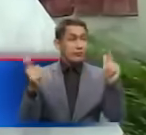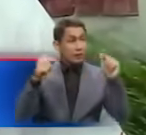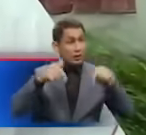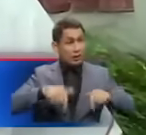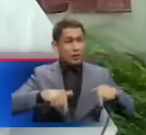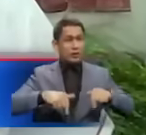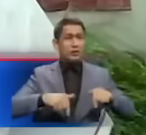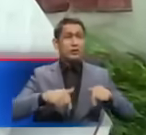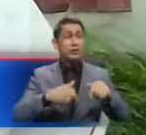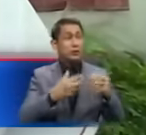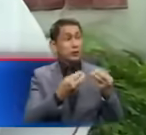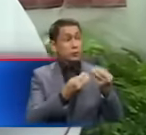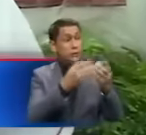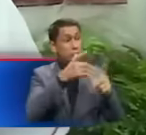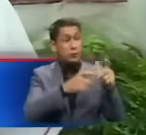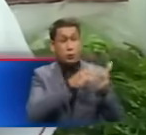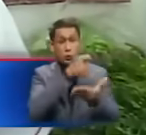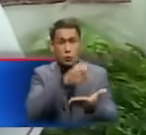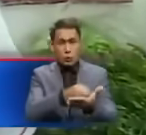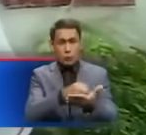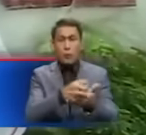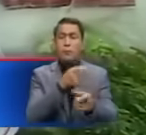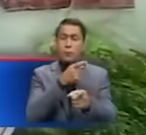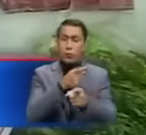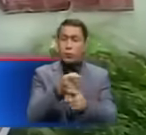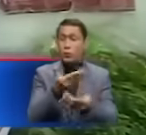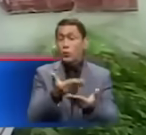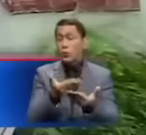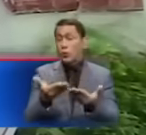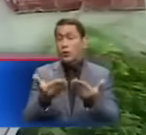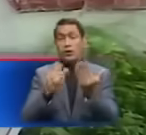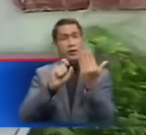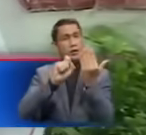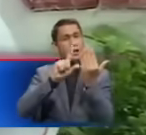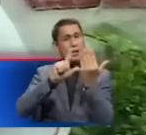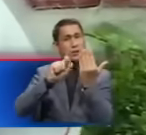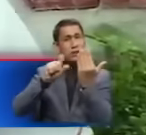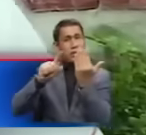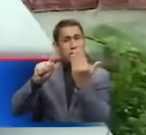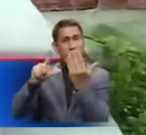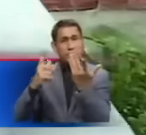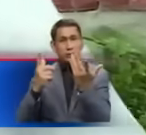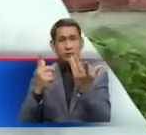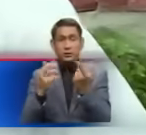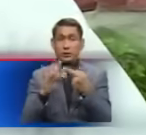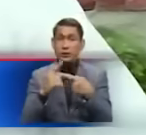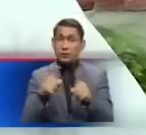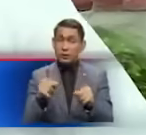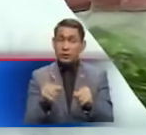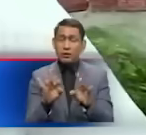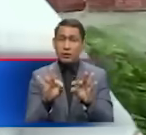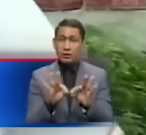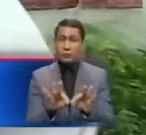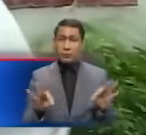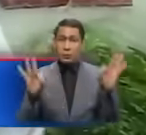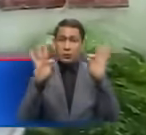demanda suben el precio. A veces sin razón suben por la demanda, pero sería bueno que la